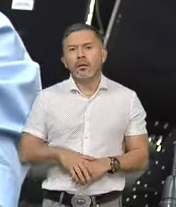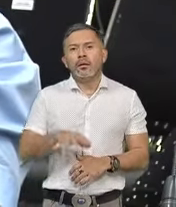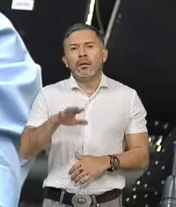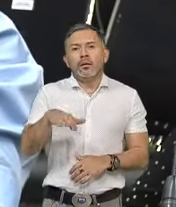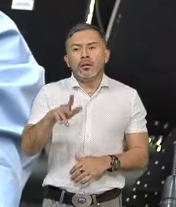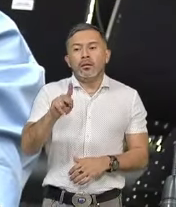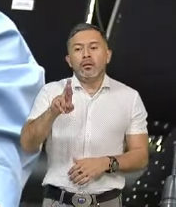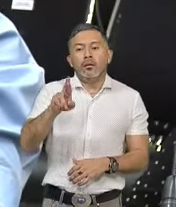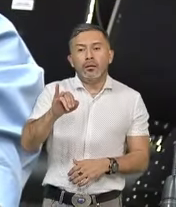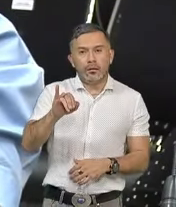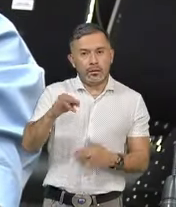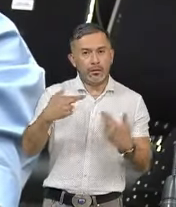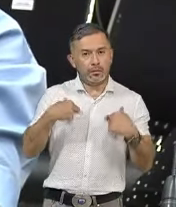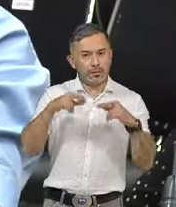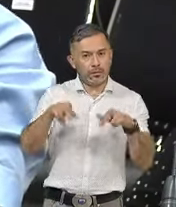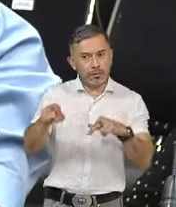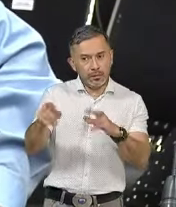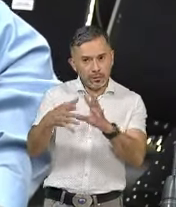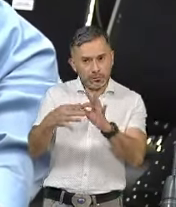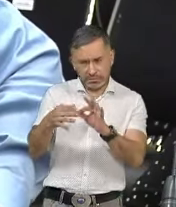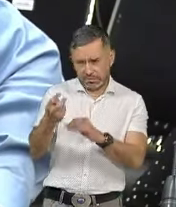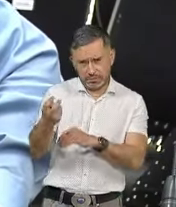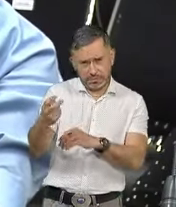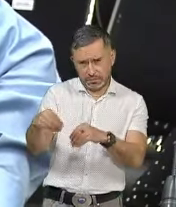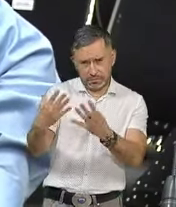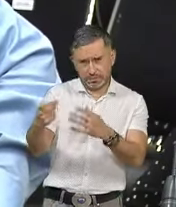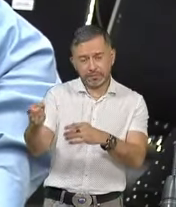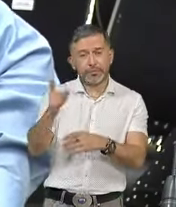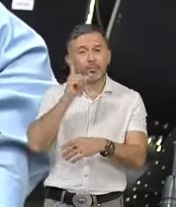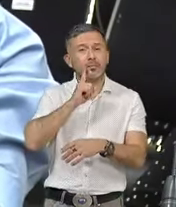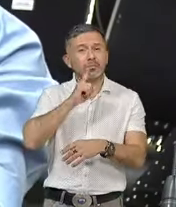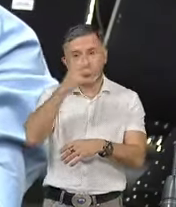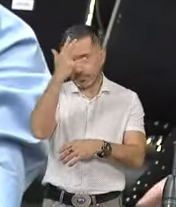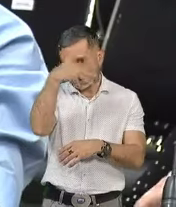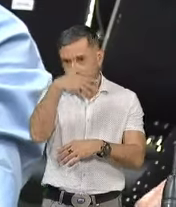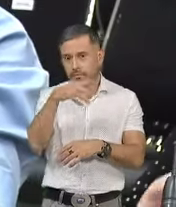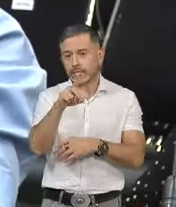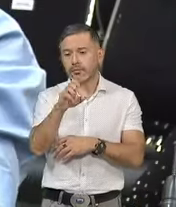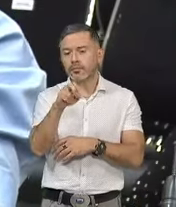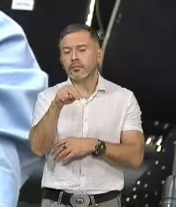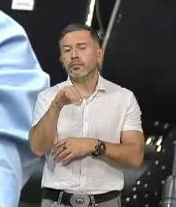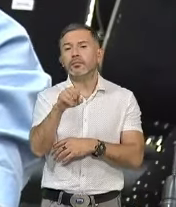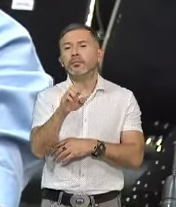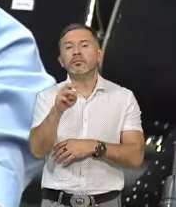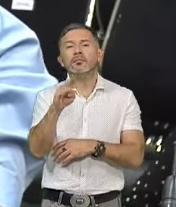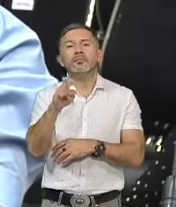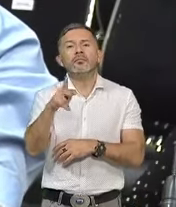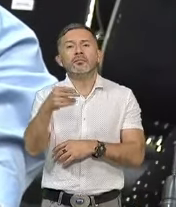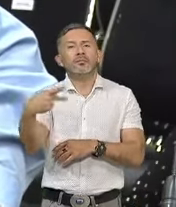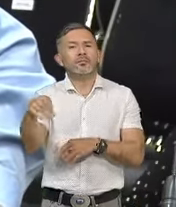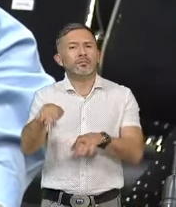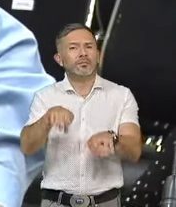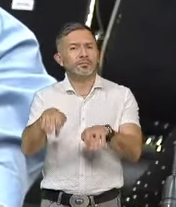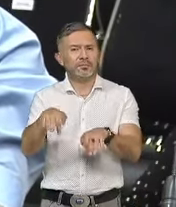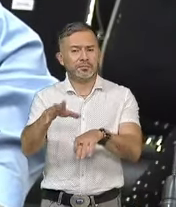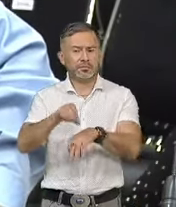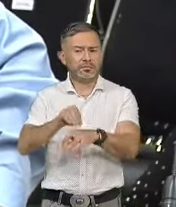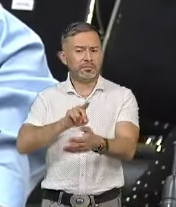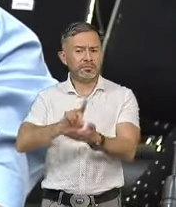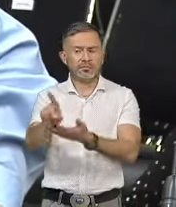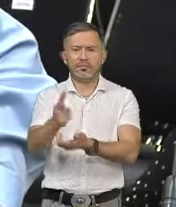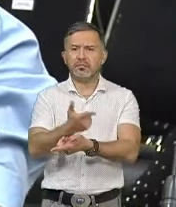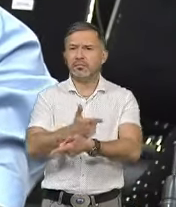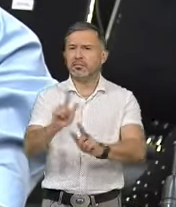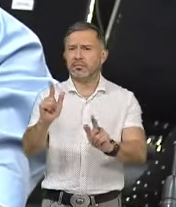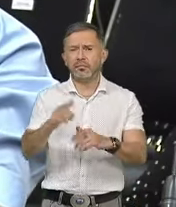Pri Denis merker es una periodista que ejerce su función de manera libre y en ese ejercicio libre ha